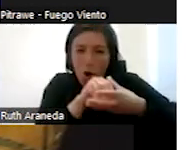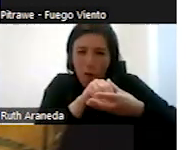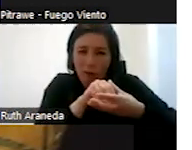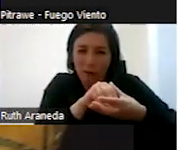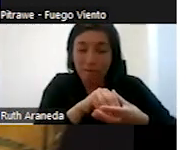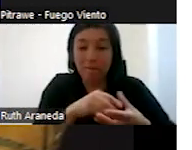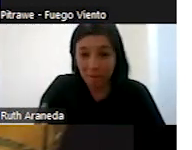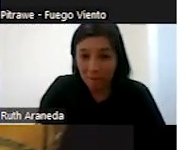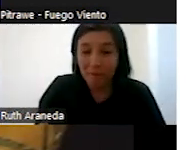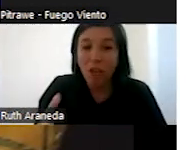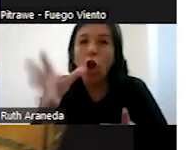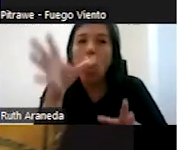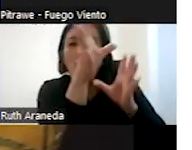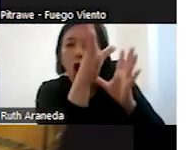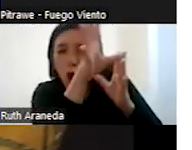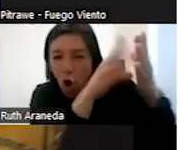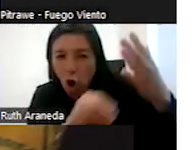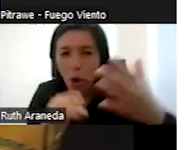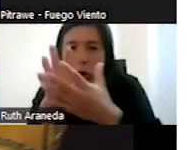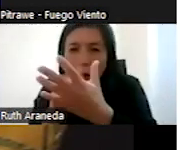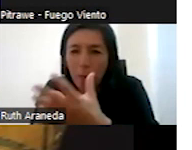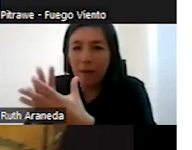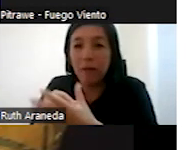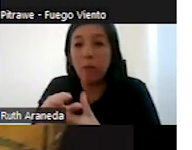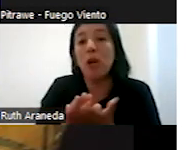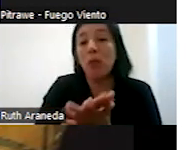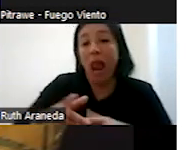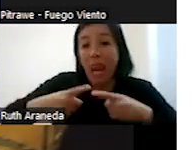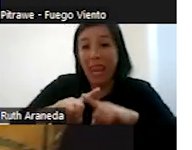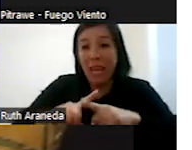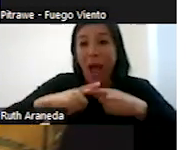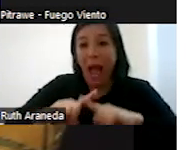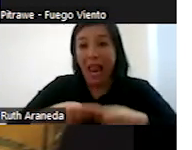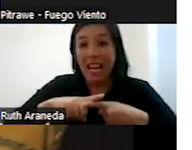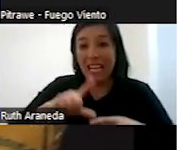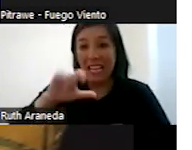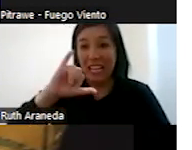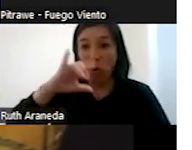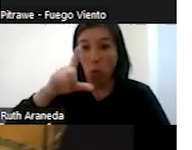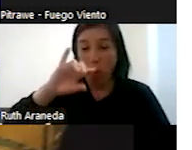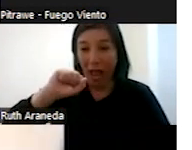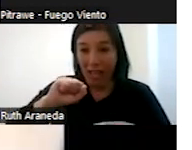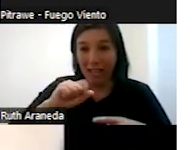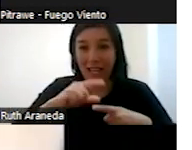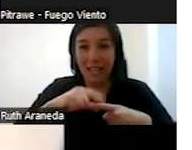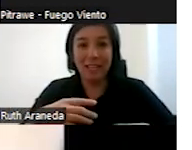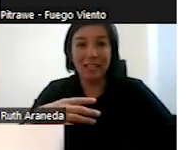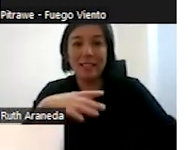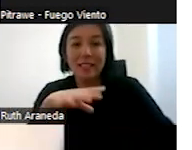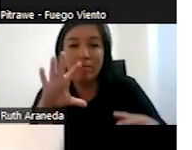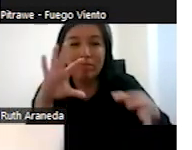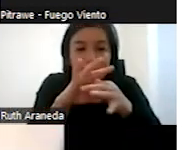diaguitas estuvieron muy cerca, sobre todo en la zona de la Ligua, hay una relación ahí muy directa, obviamente con el norte chico, pero también